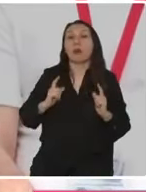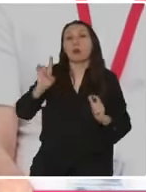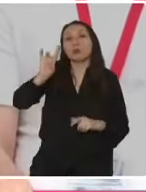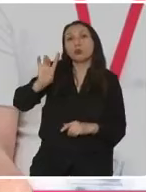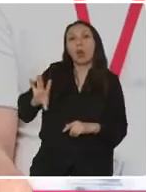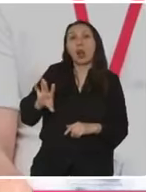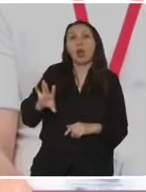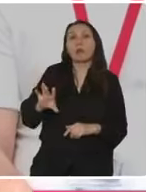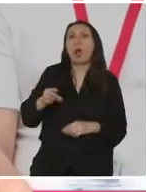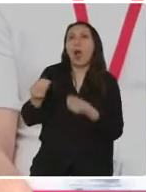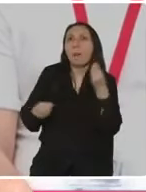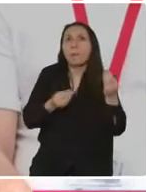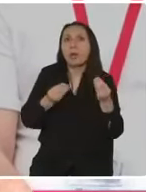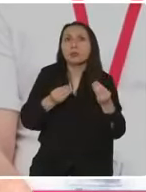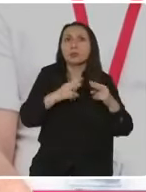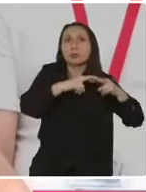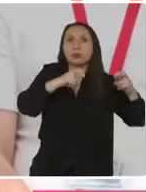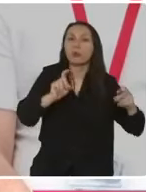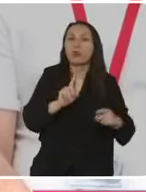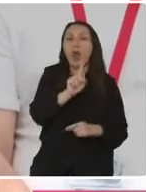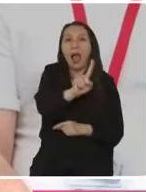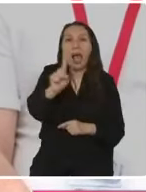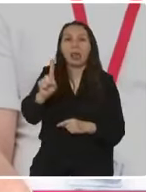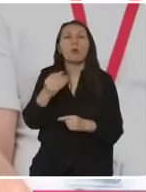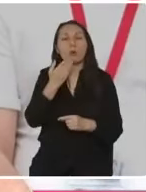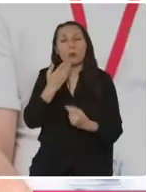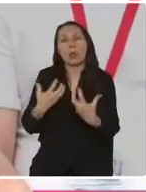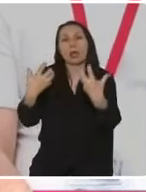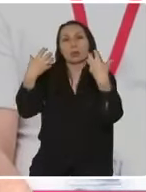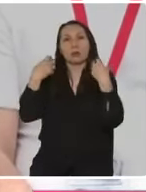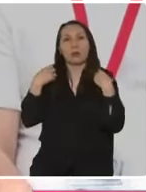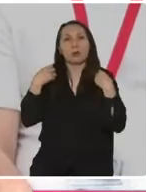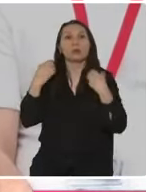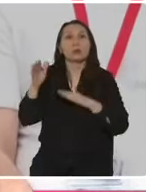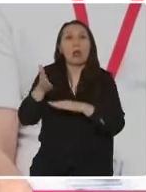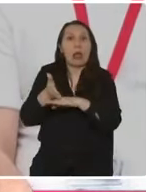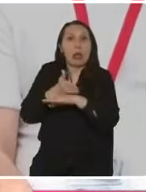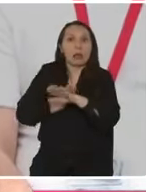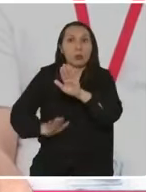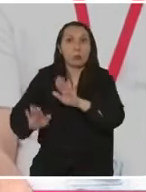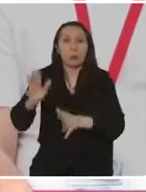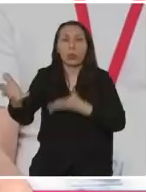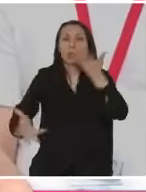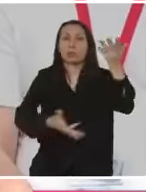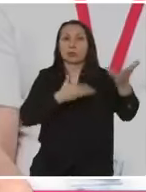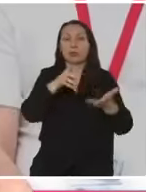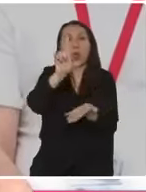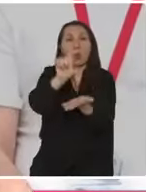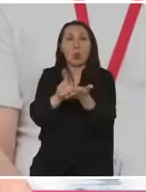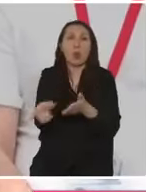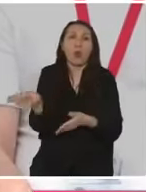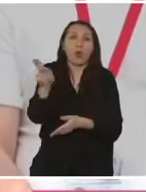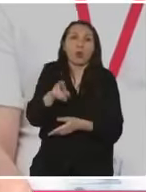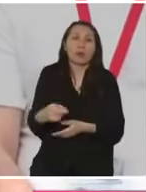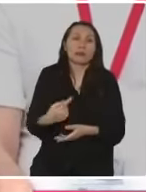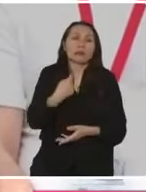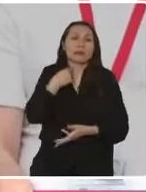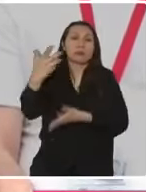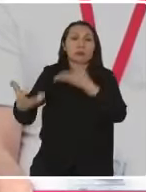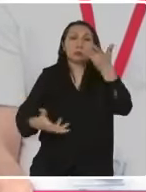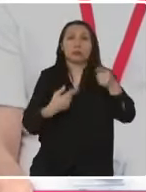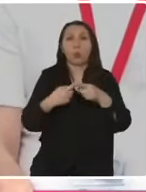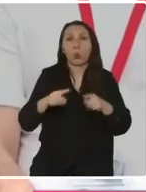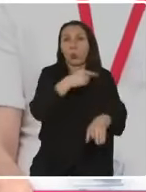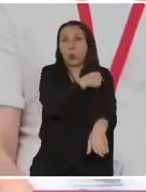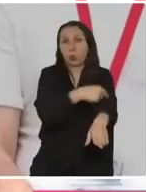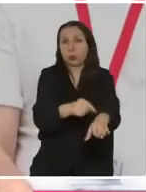en que se esclarezca este caso, sino cada uno hacer su parte para prevenir nuevos incendios. Que esta zona no sea de nuevo victimizada, ni otras zonas